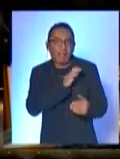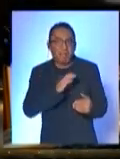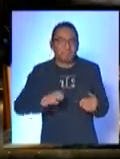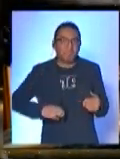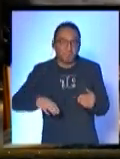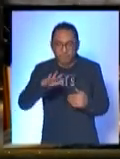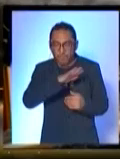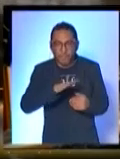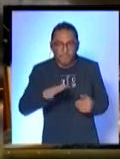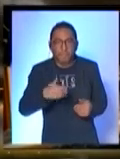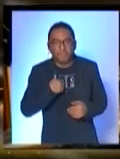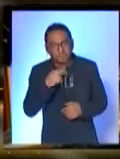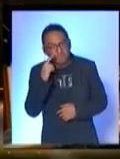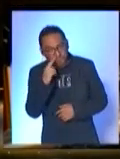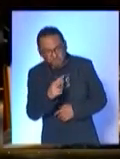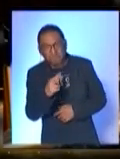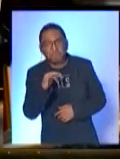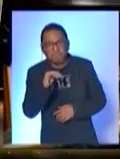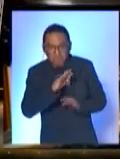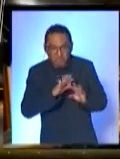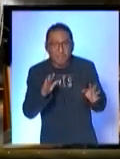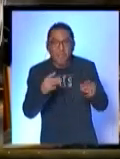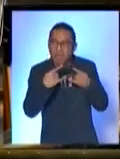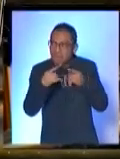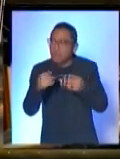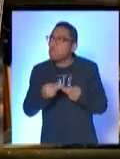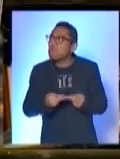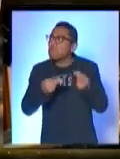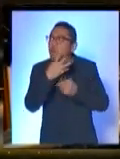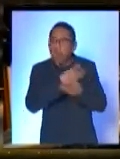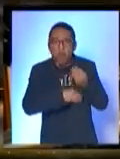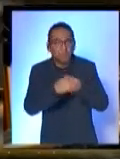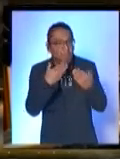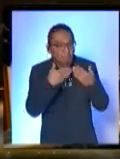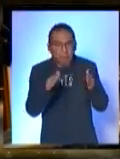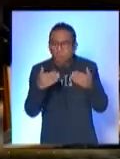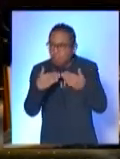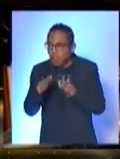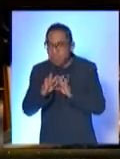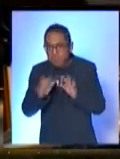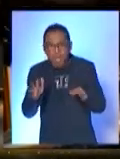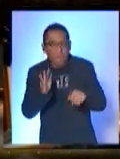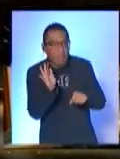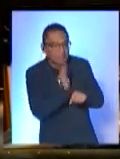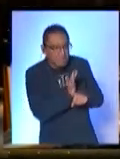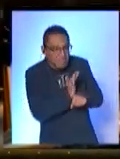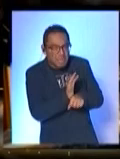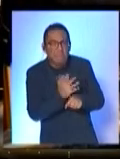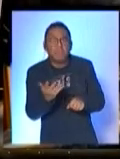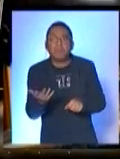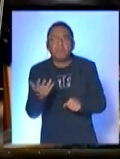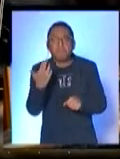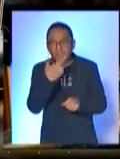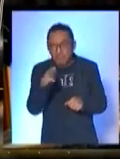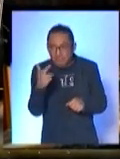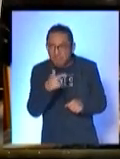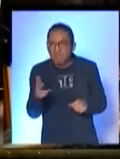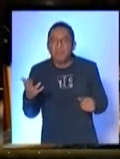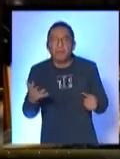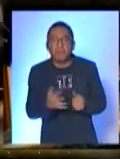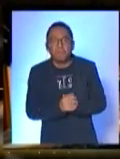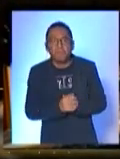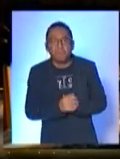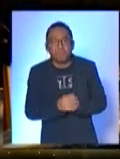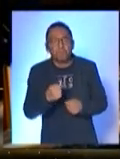sí vemos que ya están abriendo pues muchos negocios, inclusive los cines, los restaurantes.